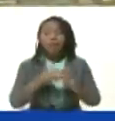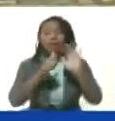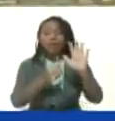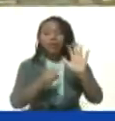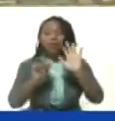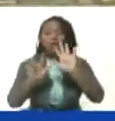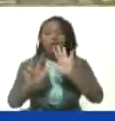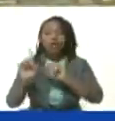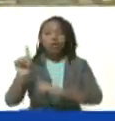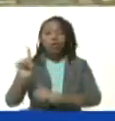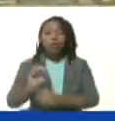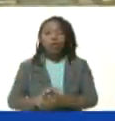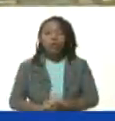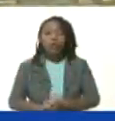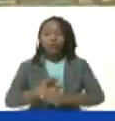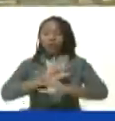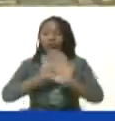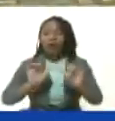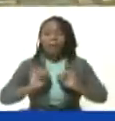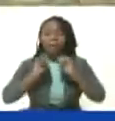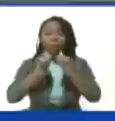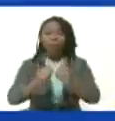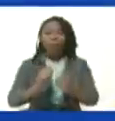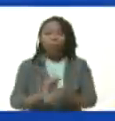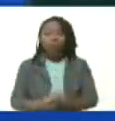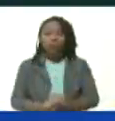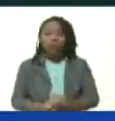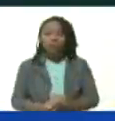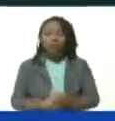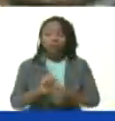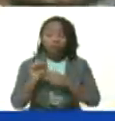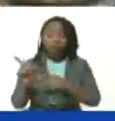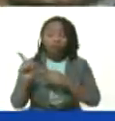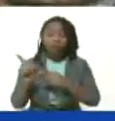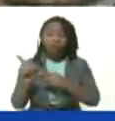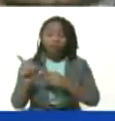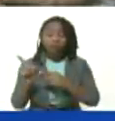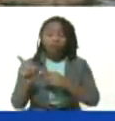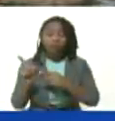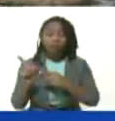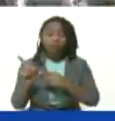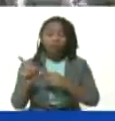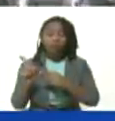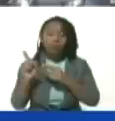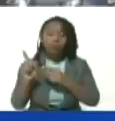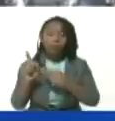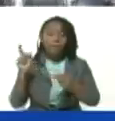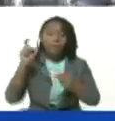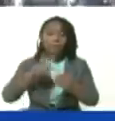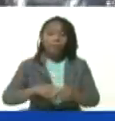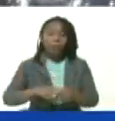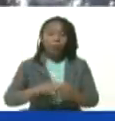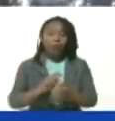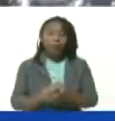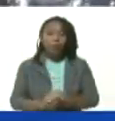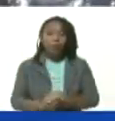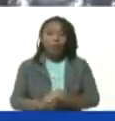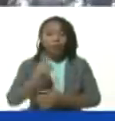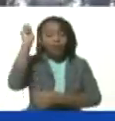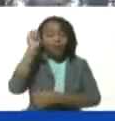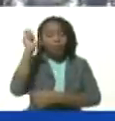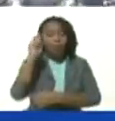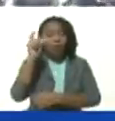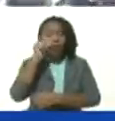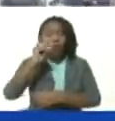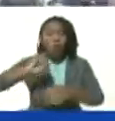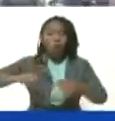2.681. Ya arrancó precisamente este registro. Diputado Jorge